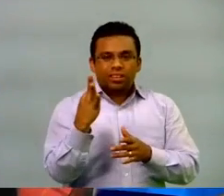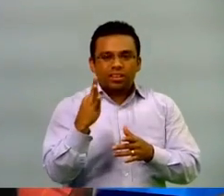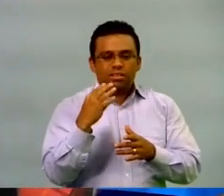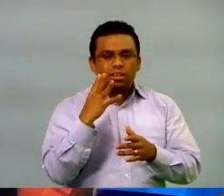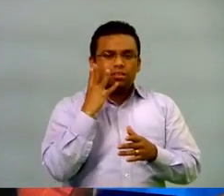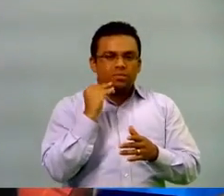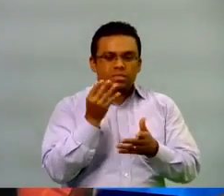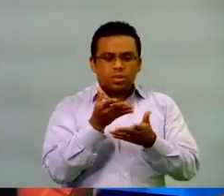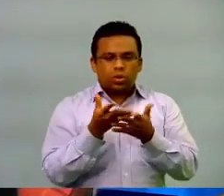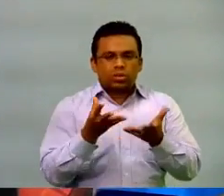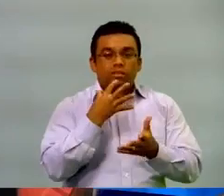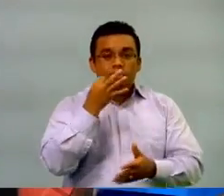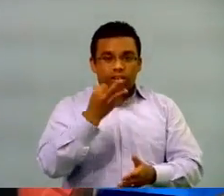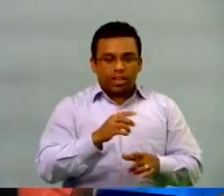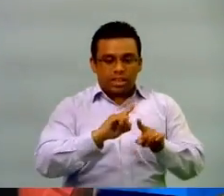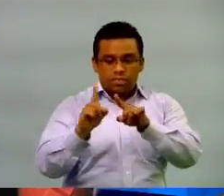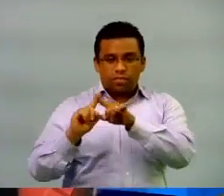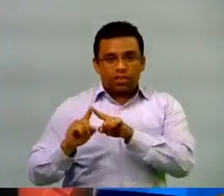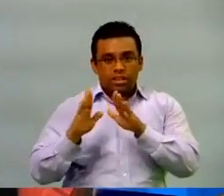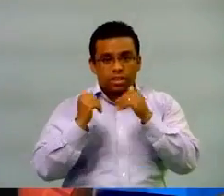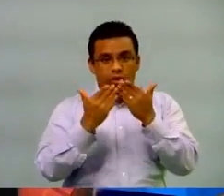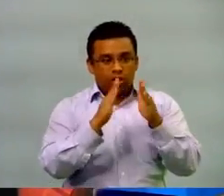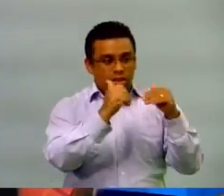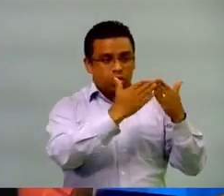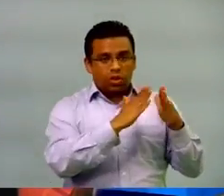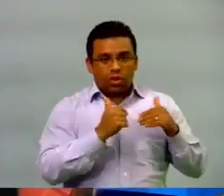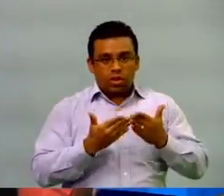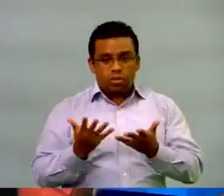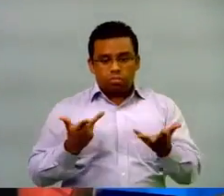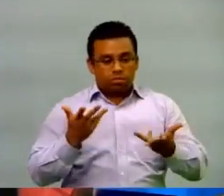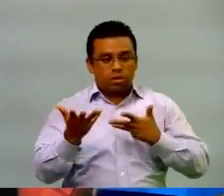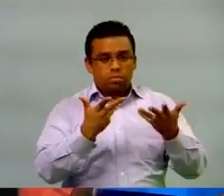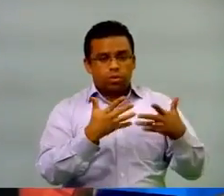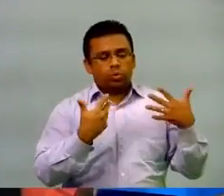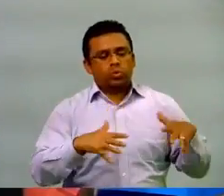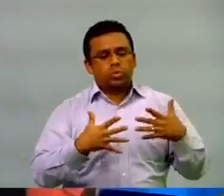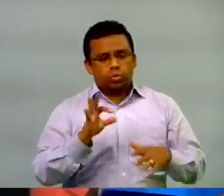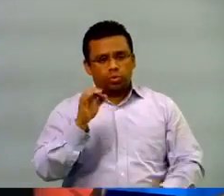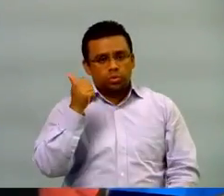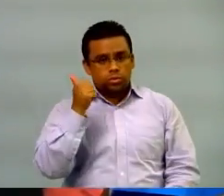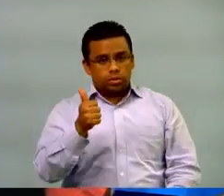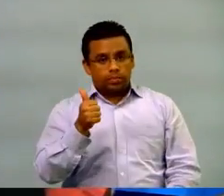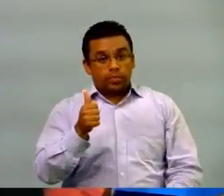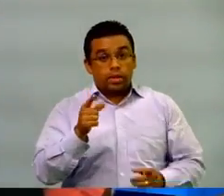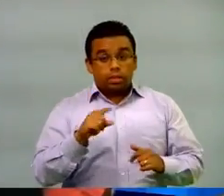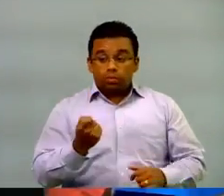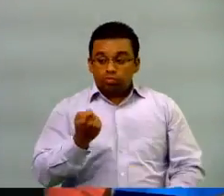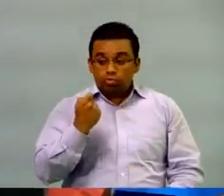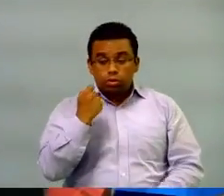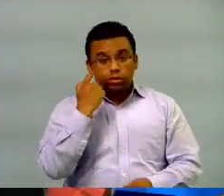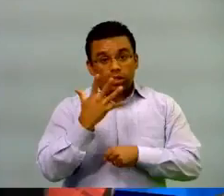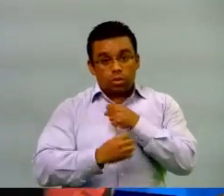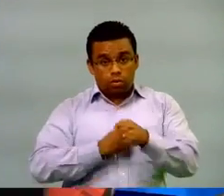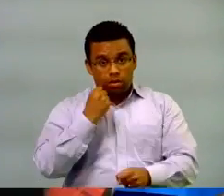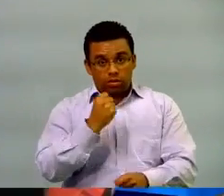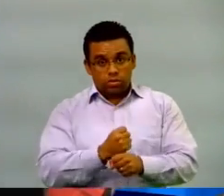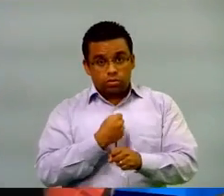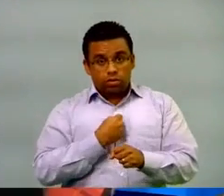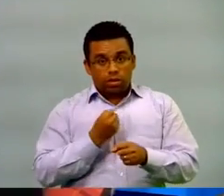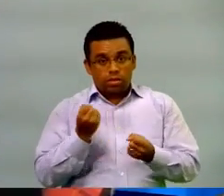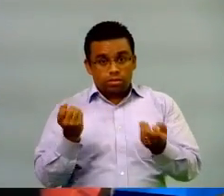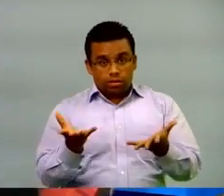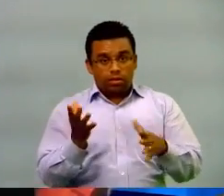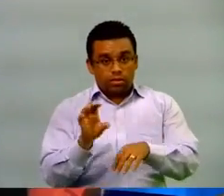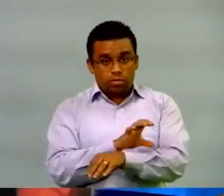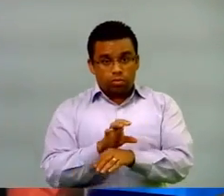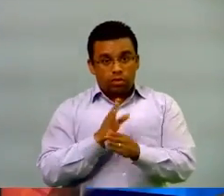logrado en las diferentes escuelas, que como tú bien mencionas, en realidad no han sido pocas. En los últimos 5 años que hemos operado con computadores para educar, hemos recorrido casi